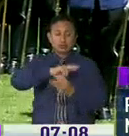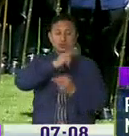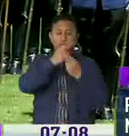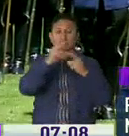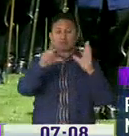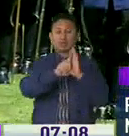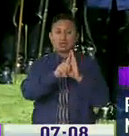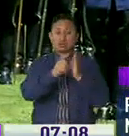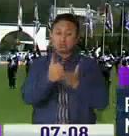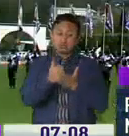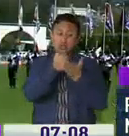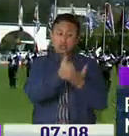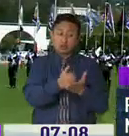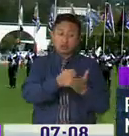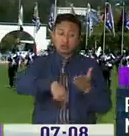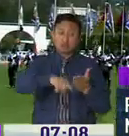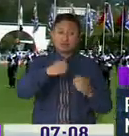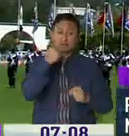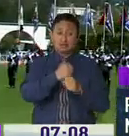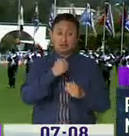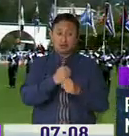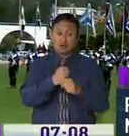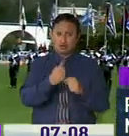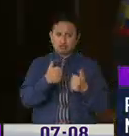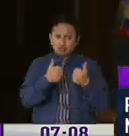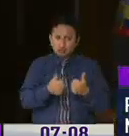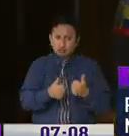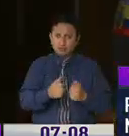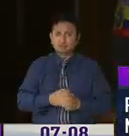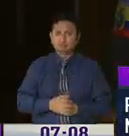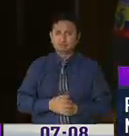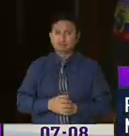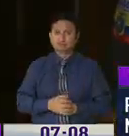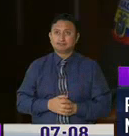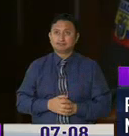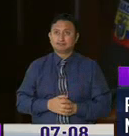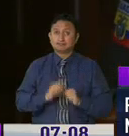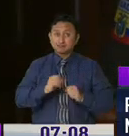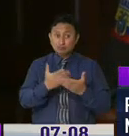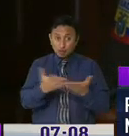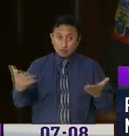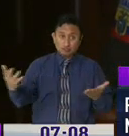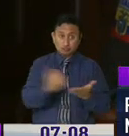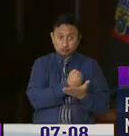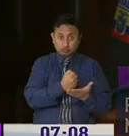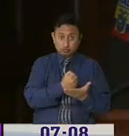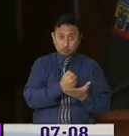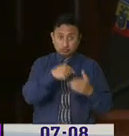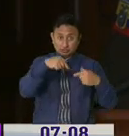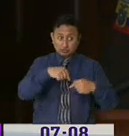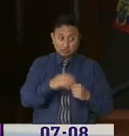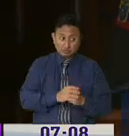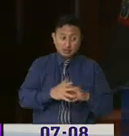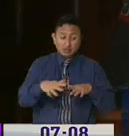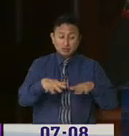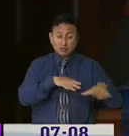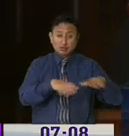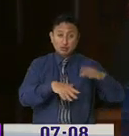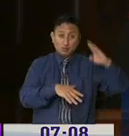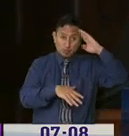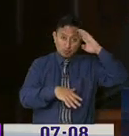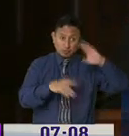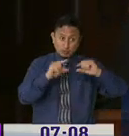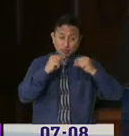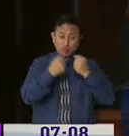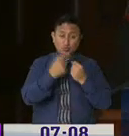su trabajo sea más fructífero. Muchos bienes son incautados dentro de lo que es las operaciones de narcotráfico y ojalá